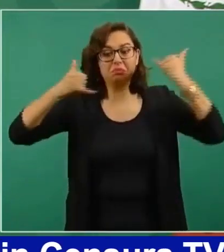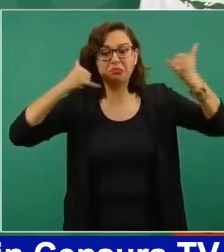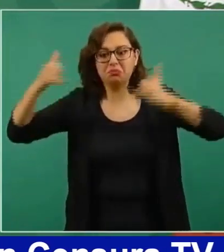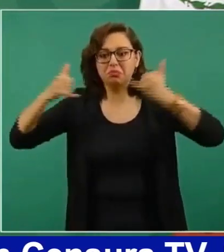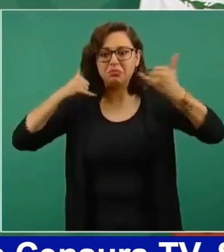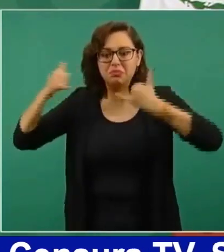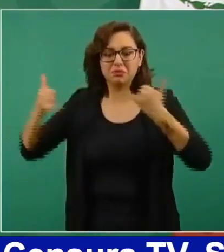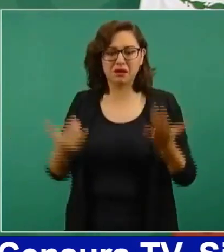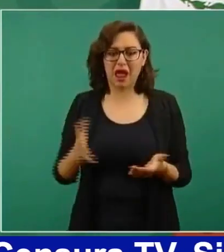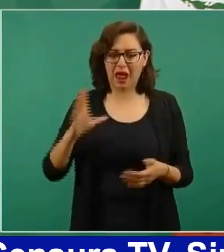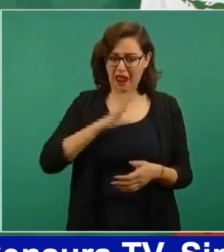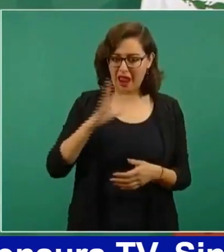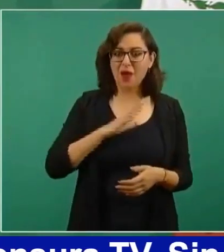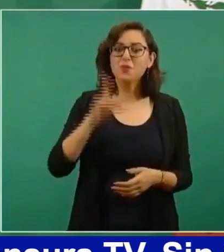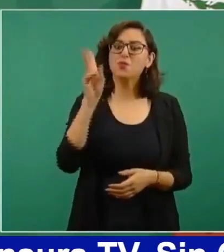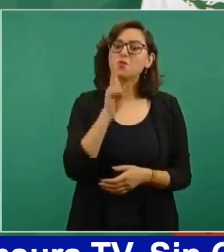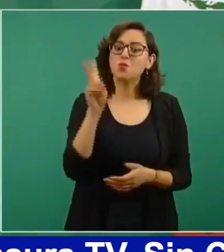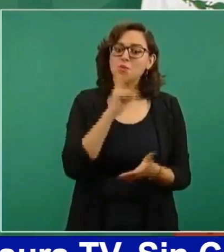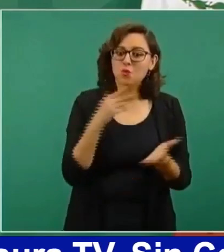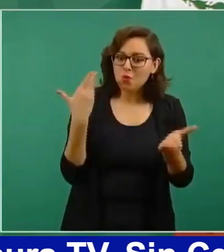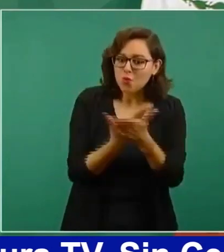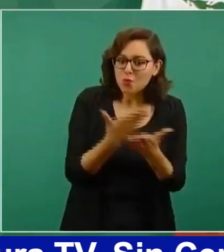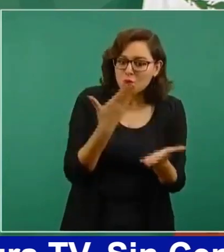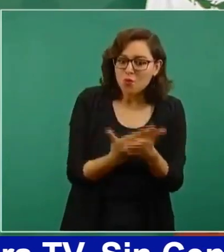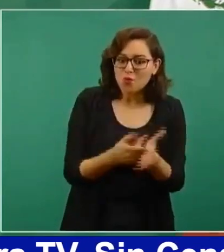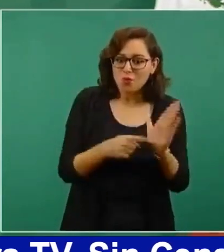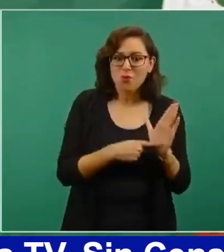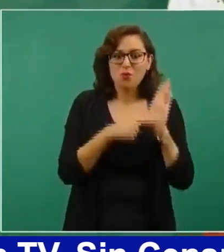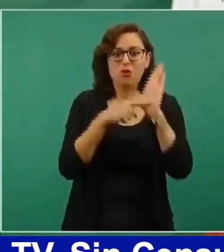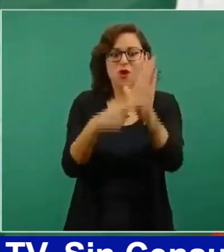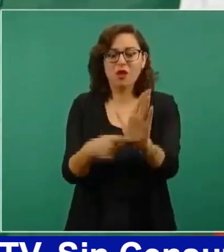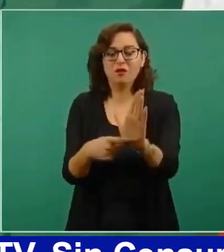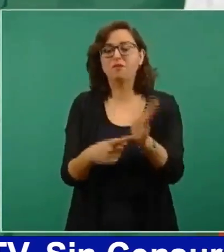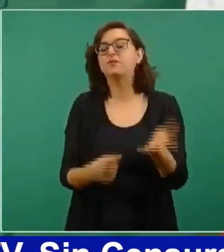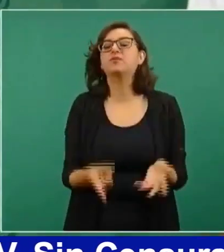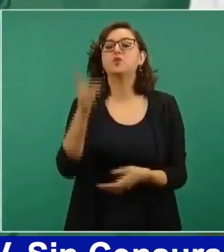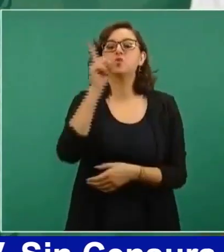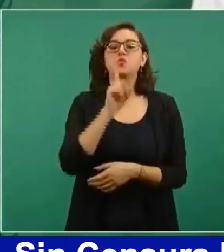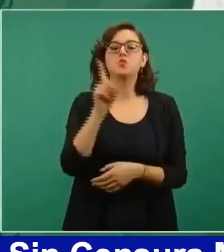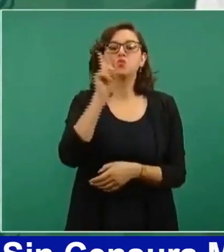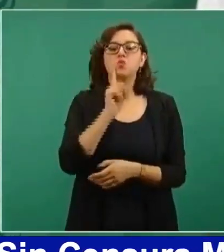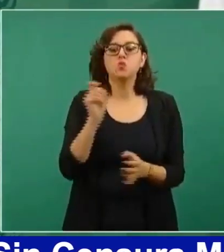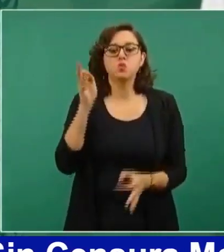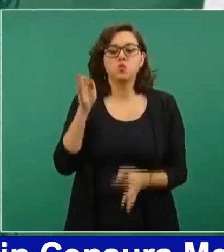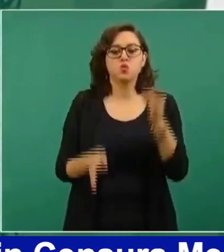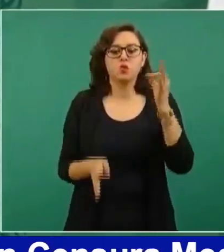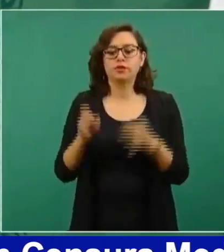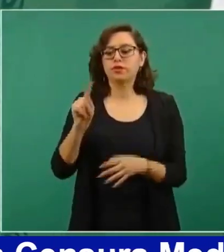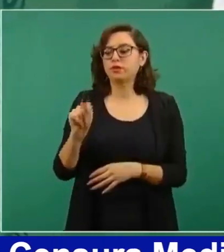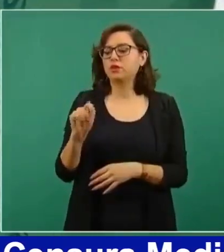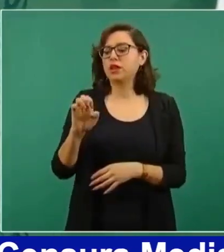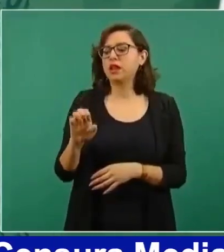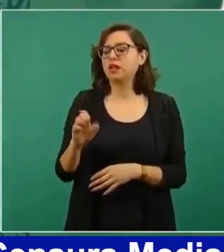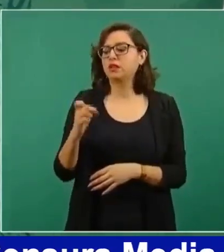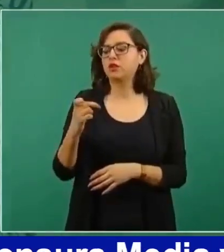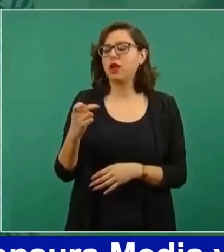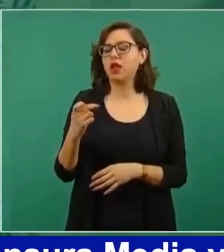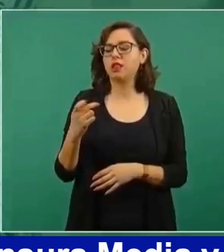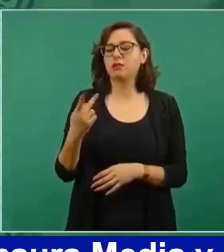la fiscal electoral en ese entonces, una señora.